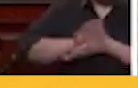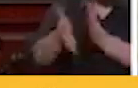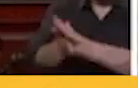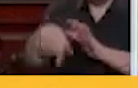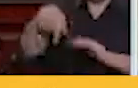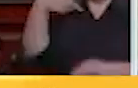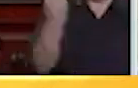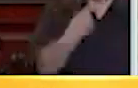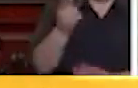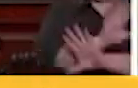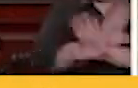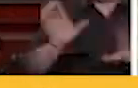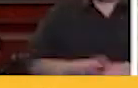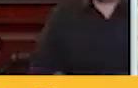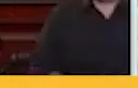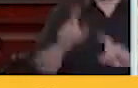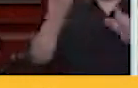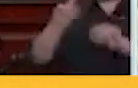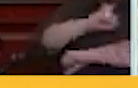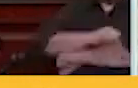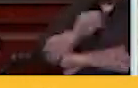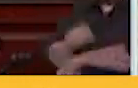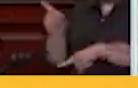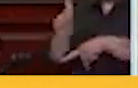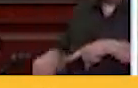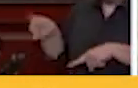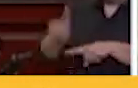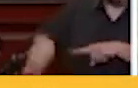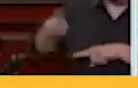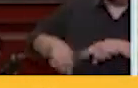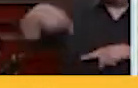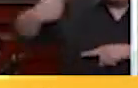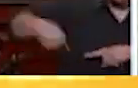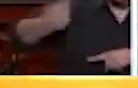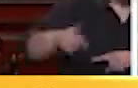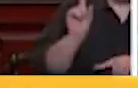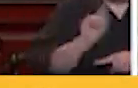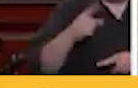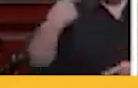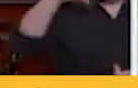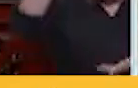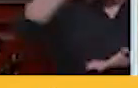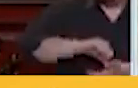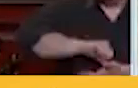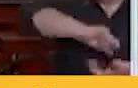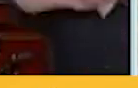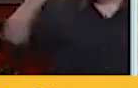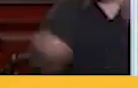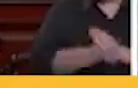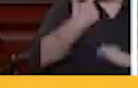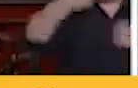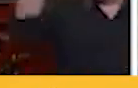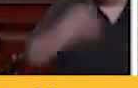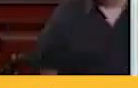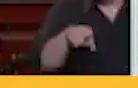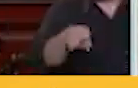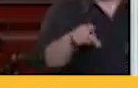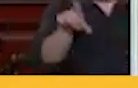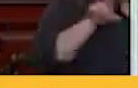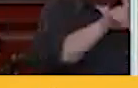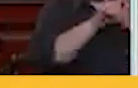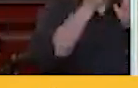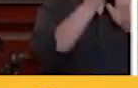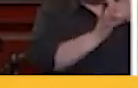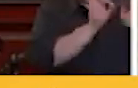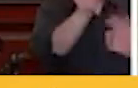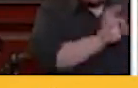claridad todavía cuál va a ser la propuesta que hace el gobierno de la nación con las provincias. Sí, las provincias